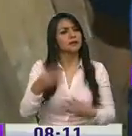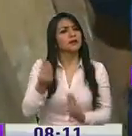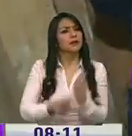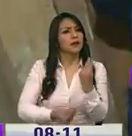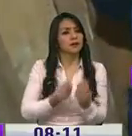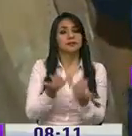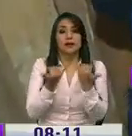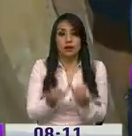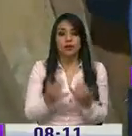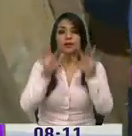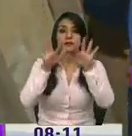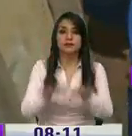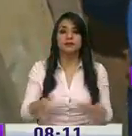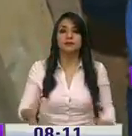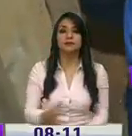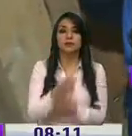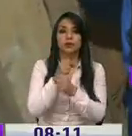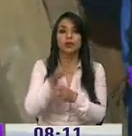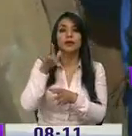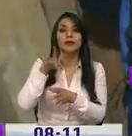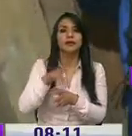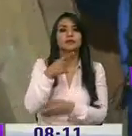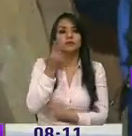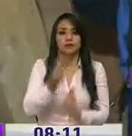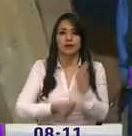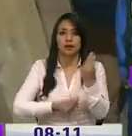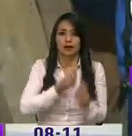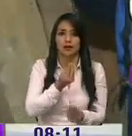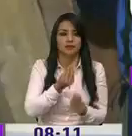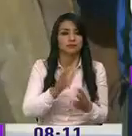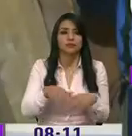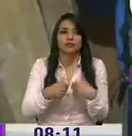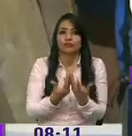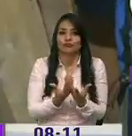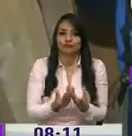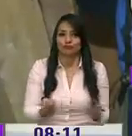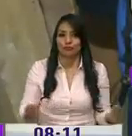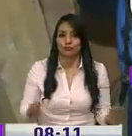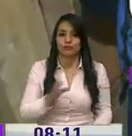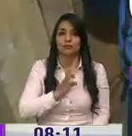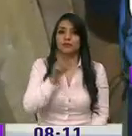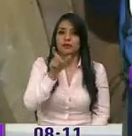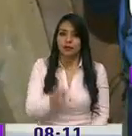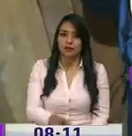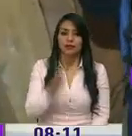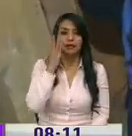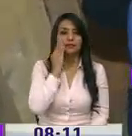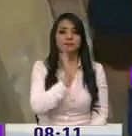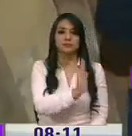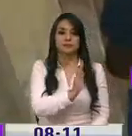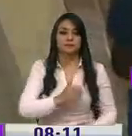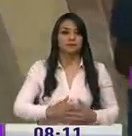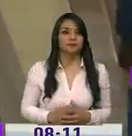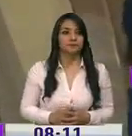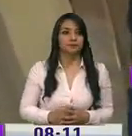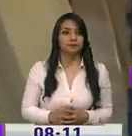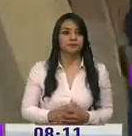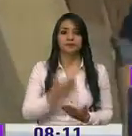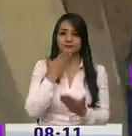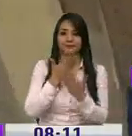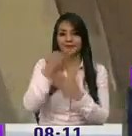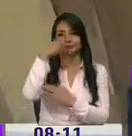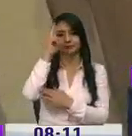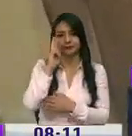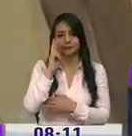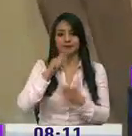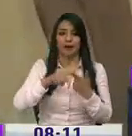secretaria de seguridad y obviamente ustedes como después técnicos expertos en el tema gracias robert amigos la alcaldía el